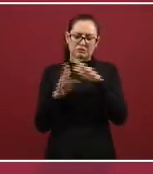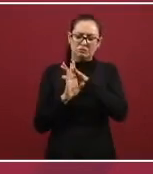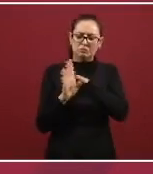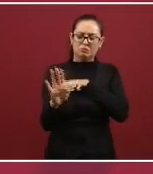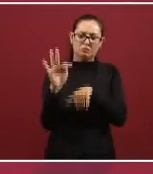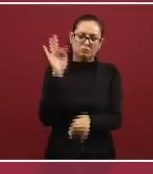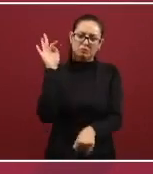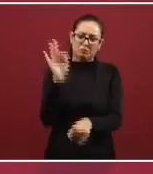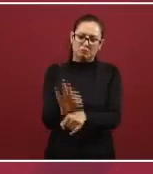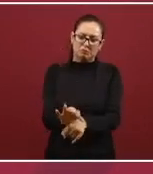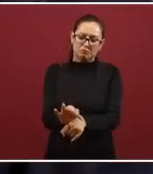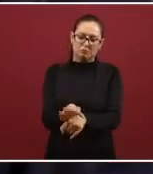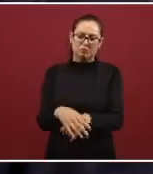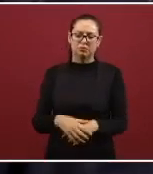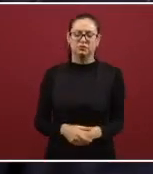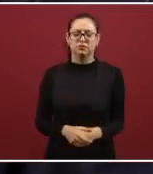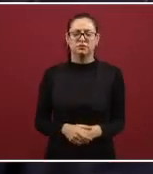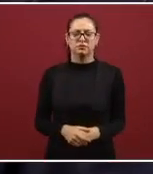migrantes.